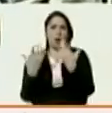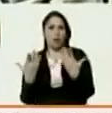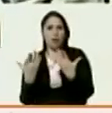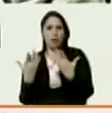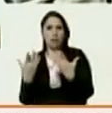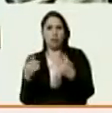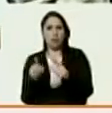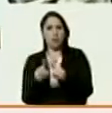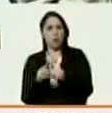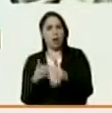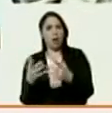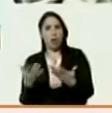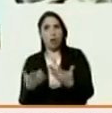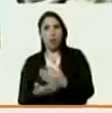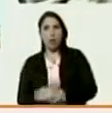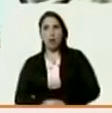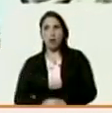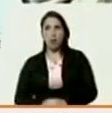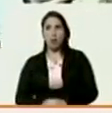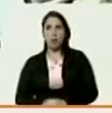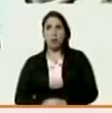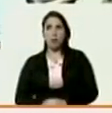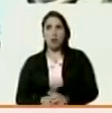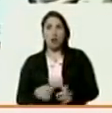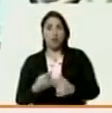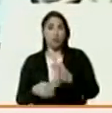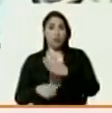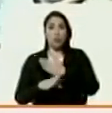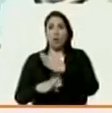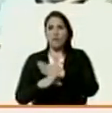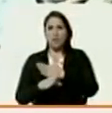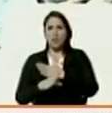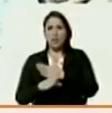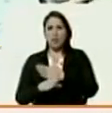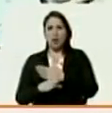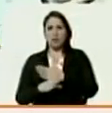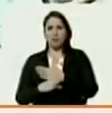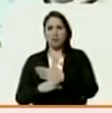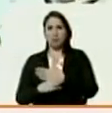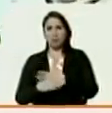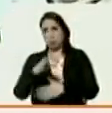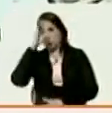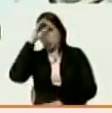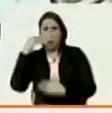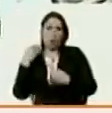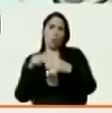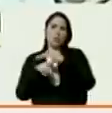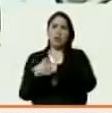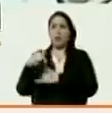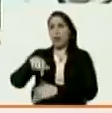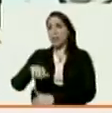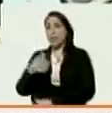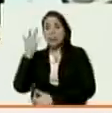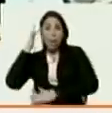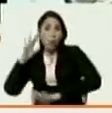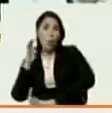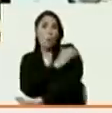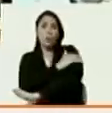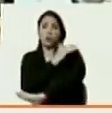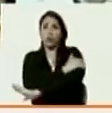que fueran parte y todavía tienen el descaro de decir, yo no sé cómo ustedes entraron aquí porque según la oposición aquí hay un